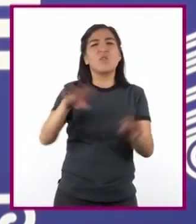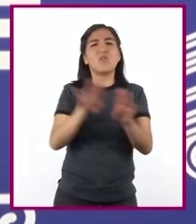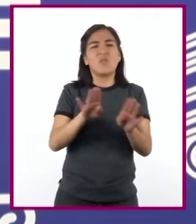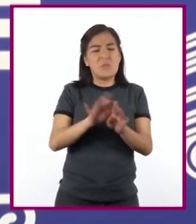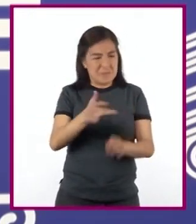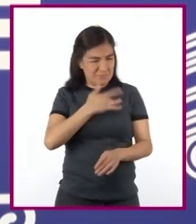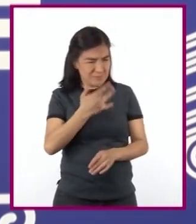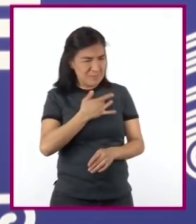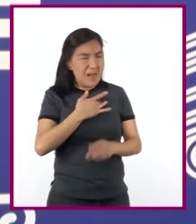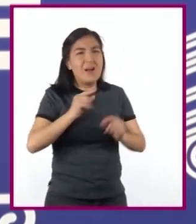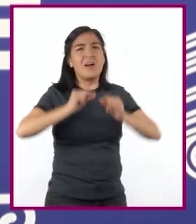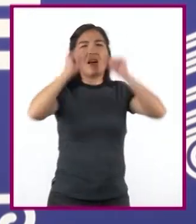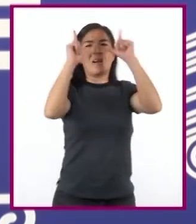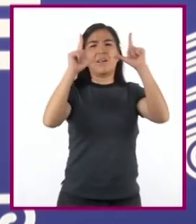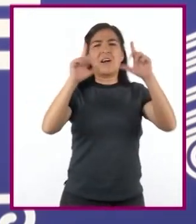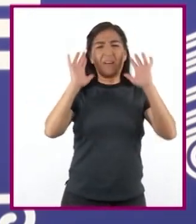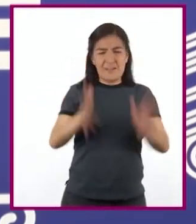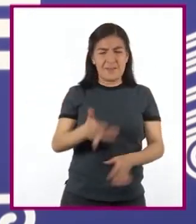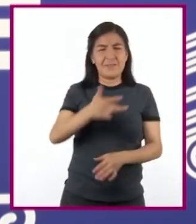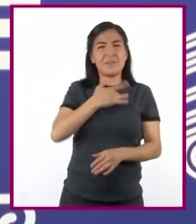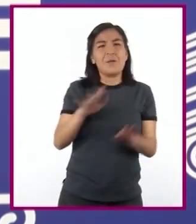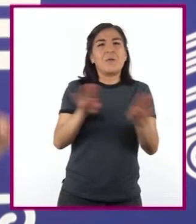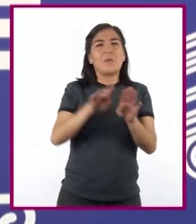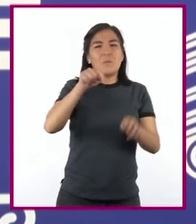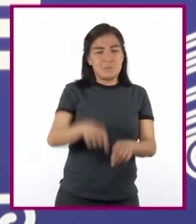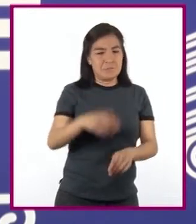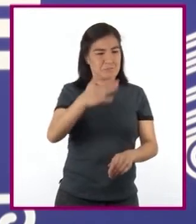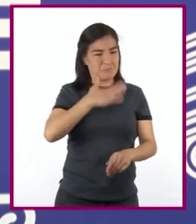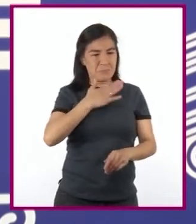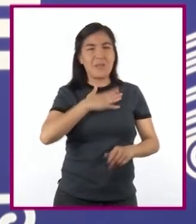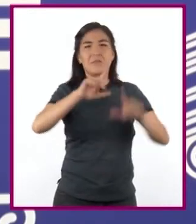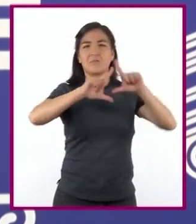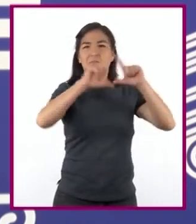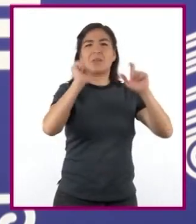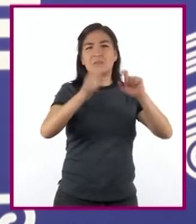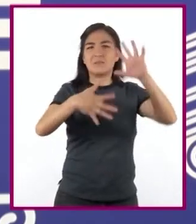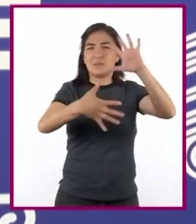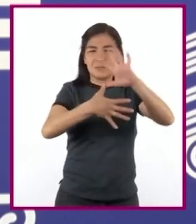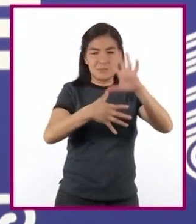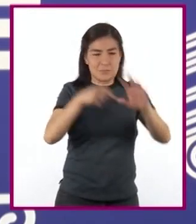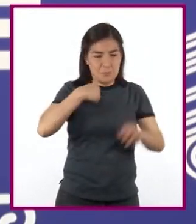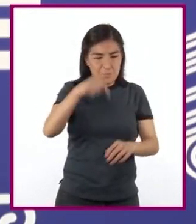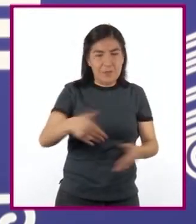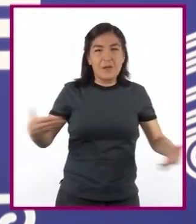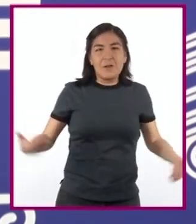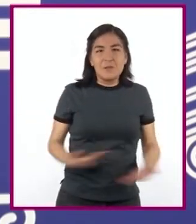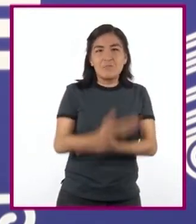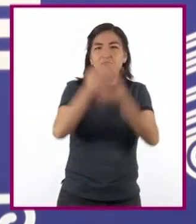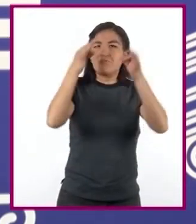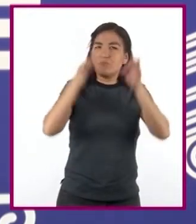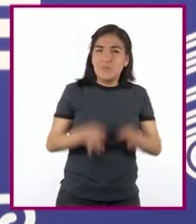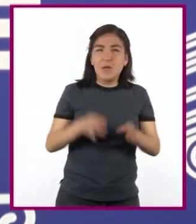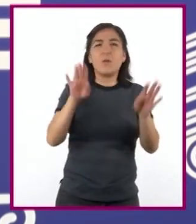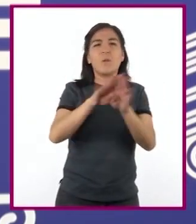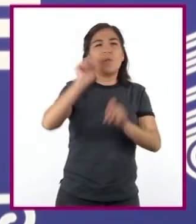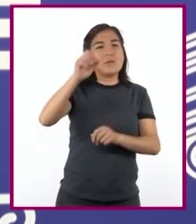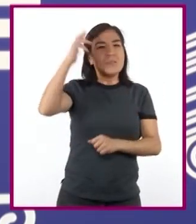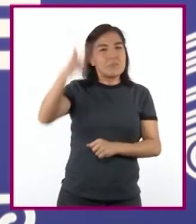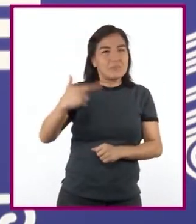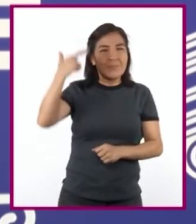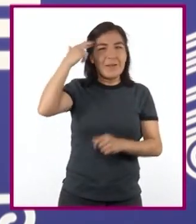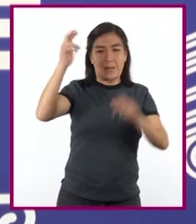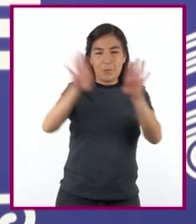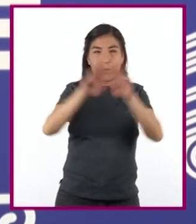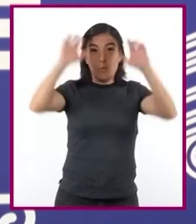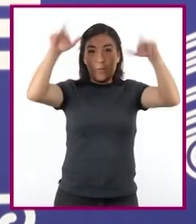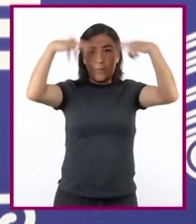sentimiento de orgullo y pertenencia hacia América. La suma de los agravios de la corona, como el hecho de limitar a